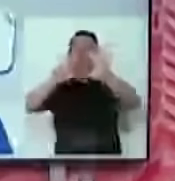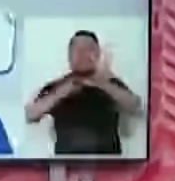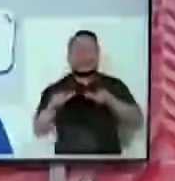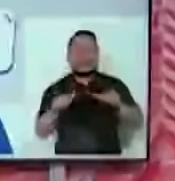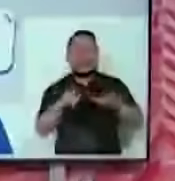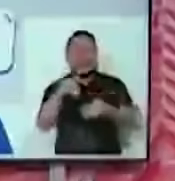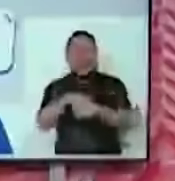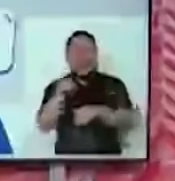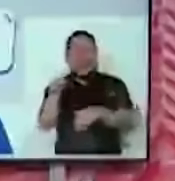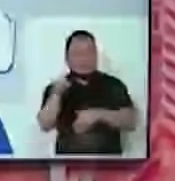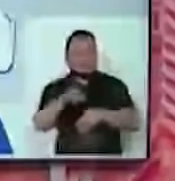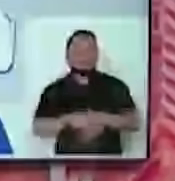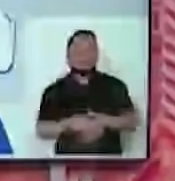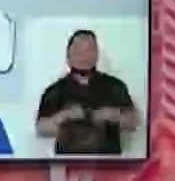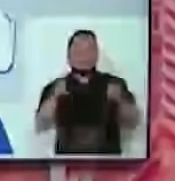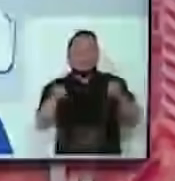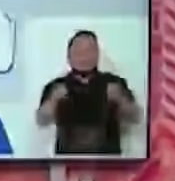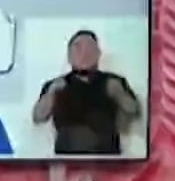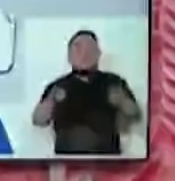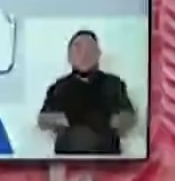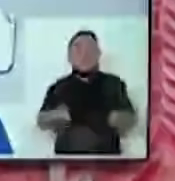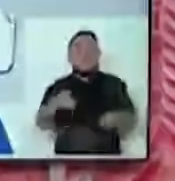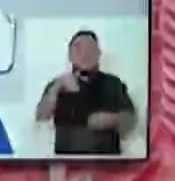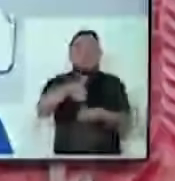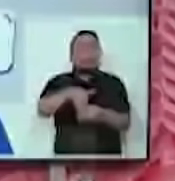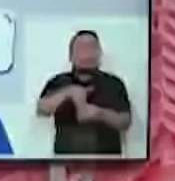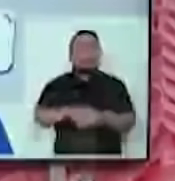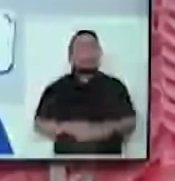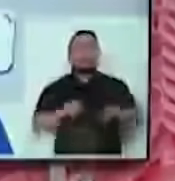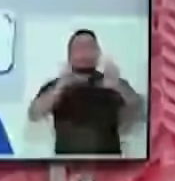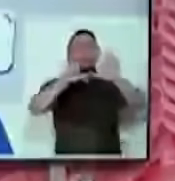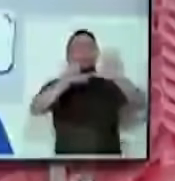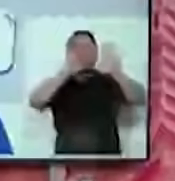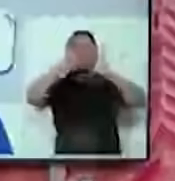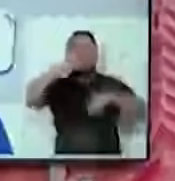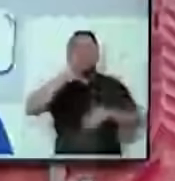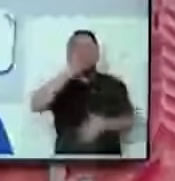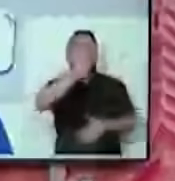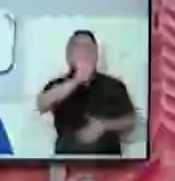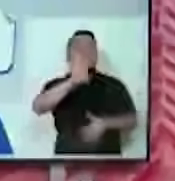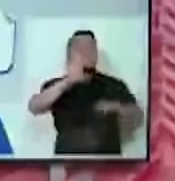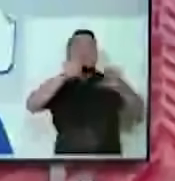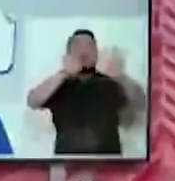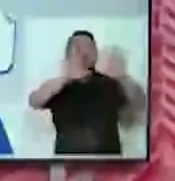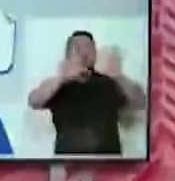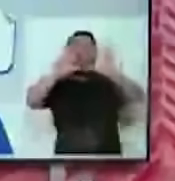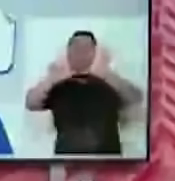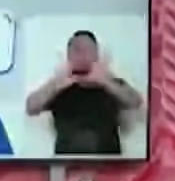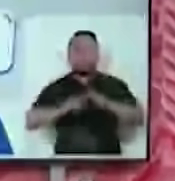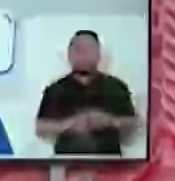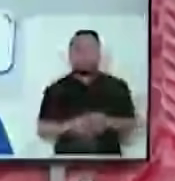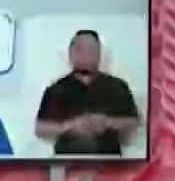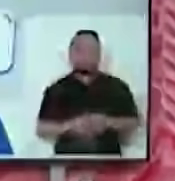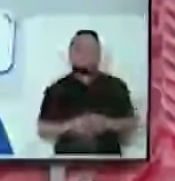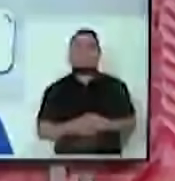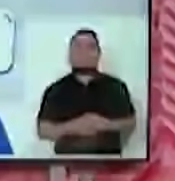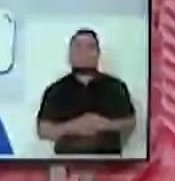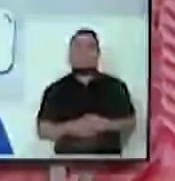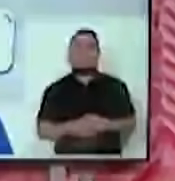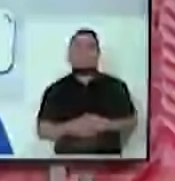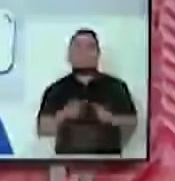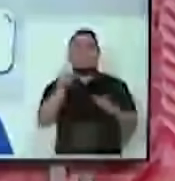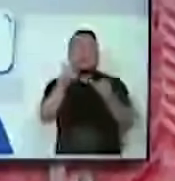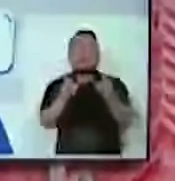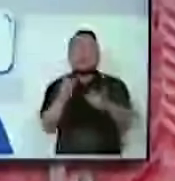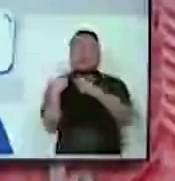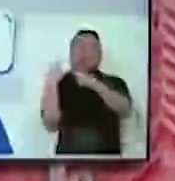No solamente que espera que cumpla, le ordena que cumpla, Dios mío, porque la función del Jurado Nacional de Elecciones es que todo el